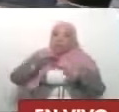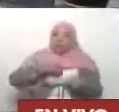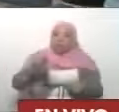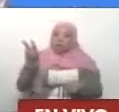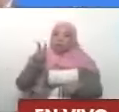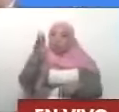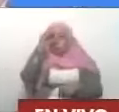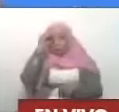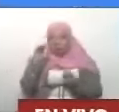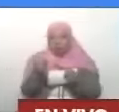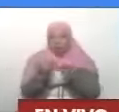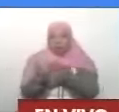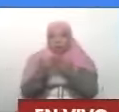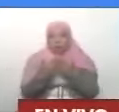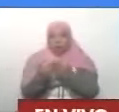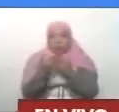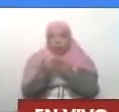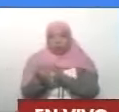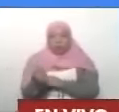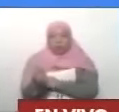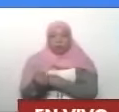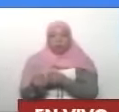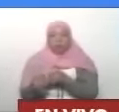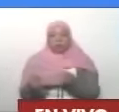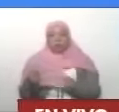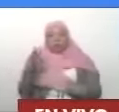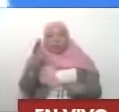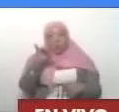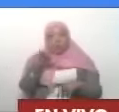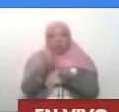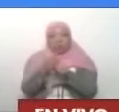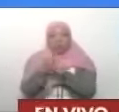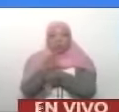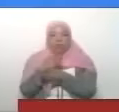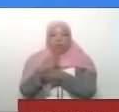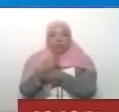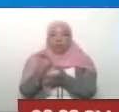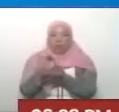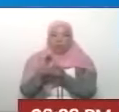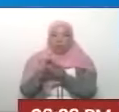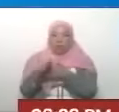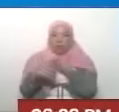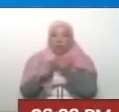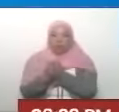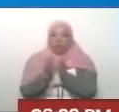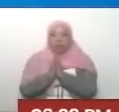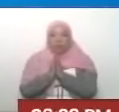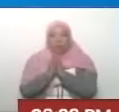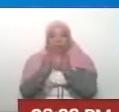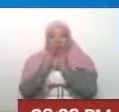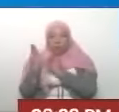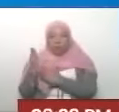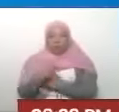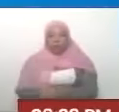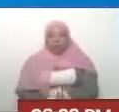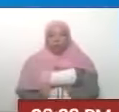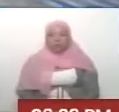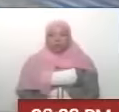Venezuela. Empiezo a estudiarlo hoy y por las redes sociales se los comparto. Bueno, adelante, muchachos, por favor, Grecia,